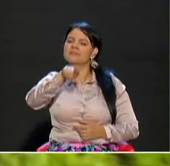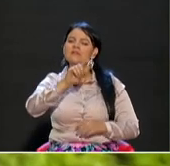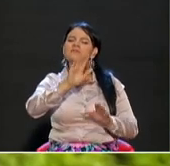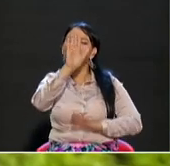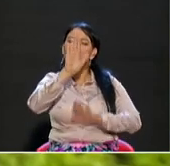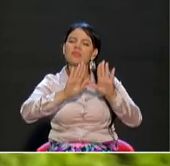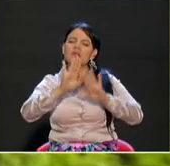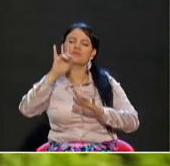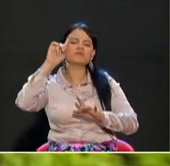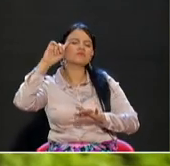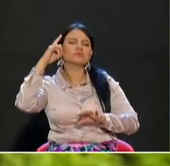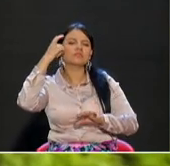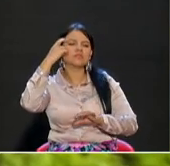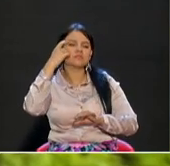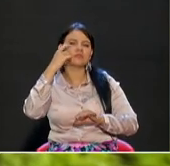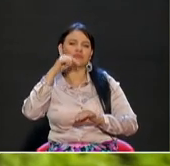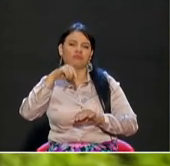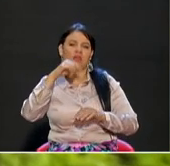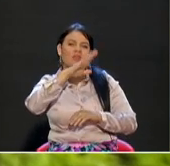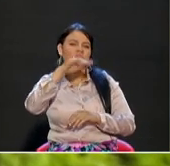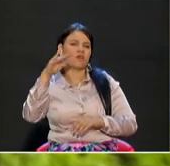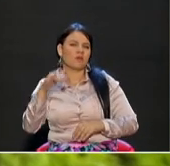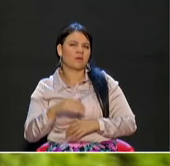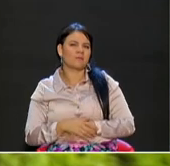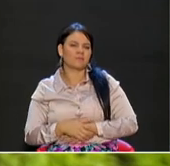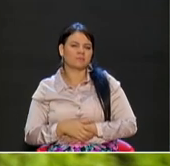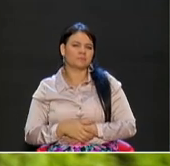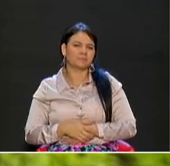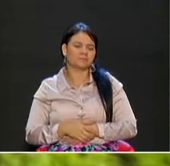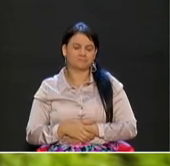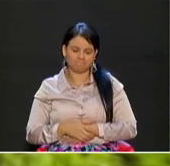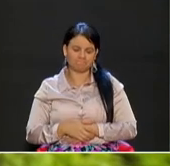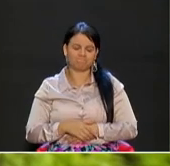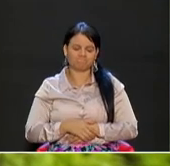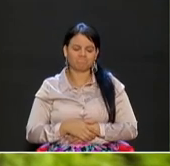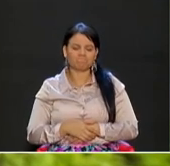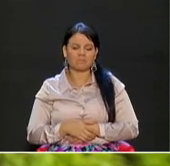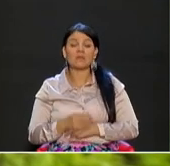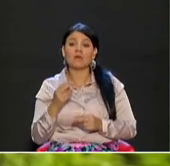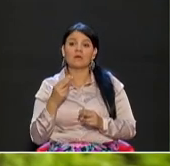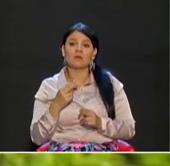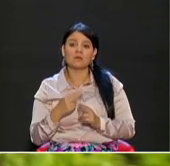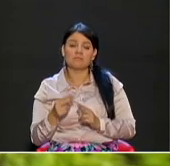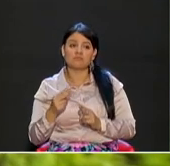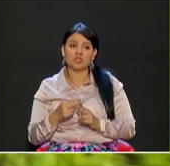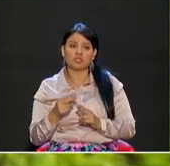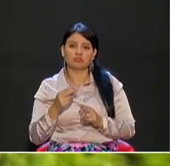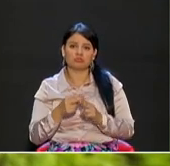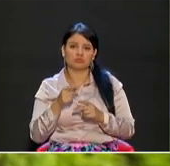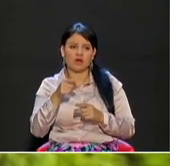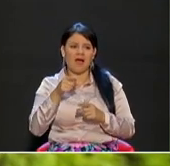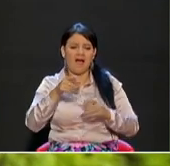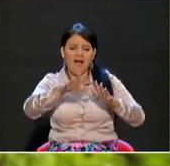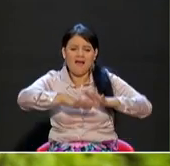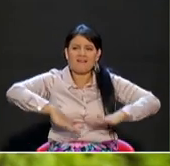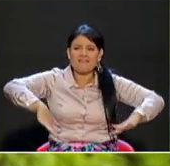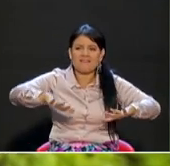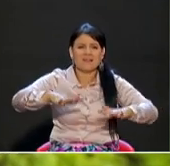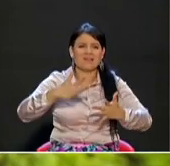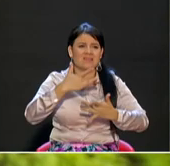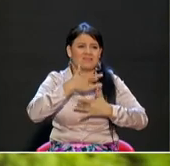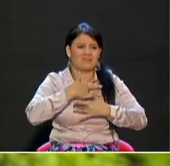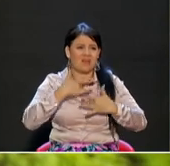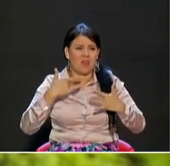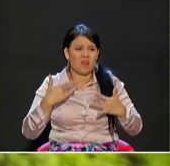antioquia que se va a hacer por el cubrimiento y por la calidad dentro del área de la salud en